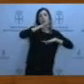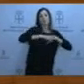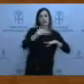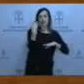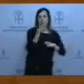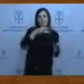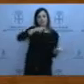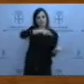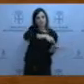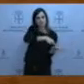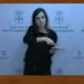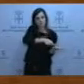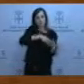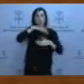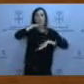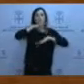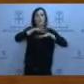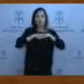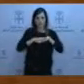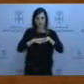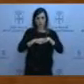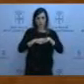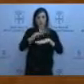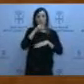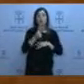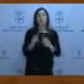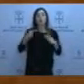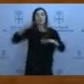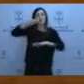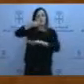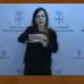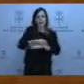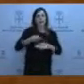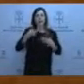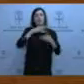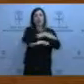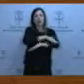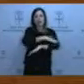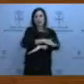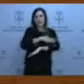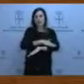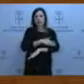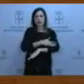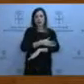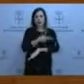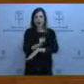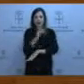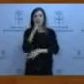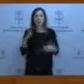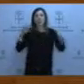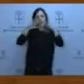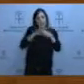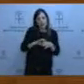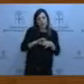El cumplimiento en el sentido de que exista una obligación por parte del Gobierno de cumplir, que existe una vinculación